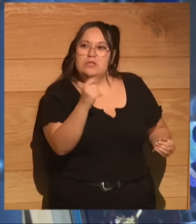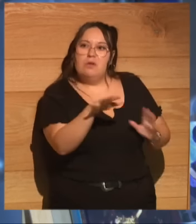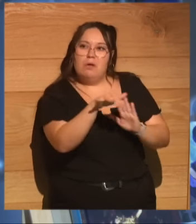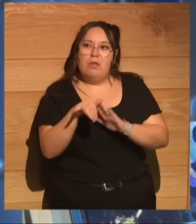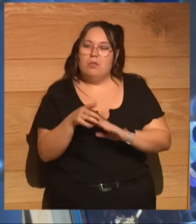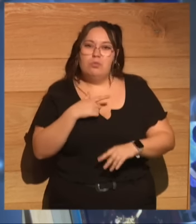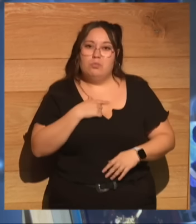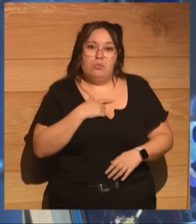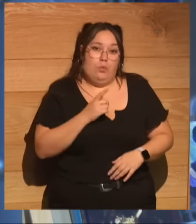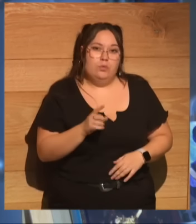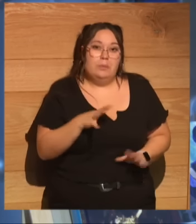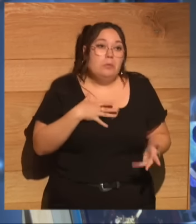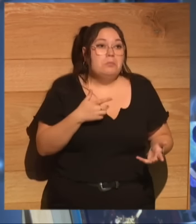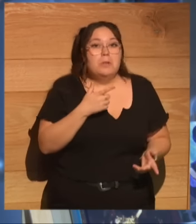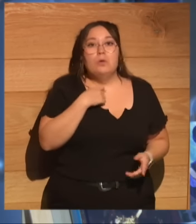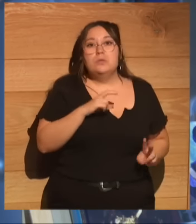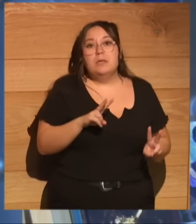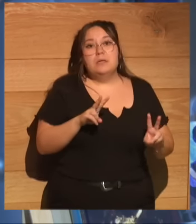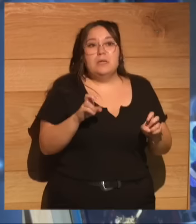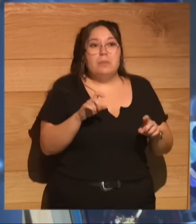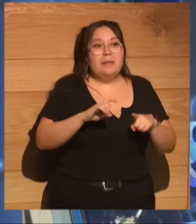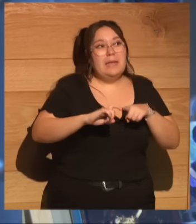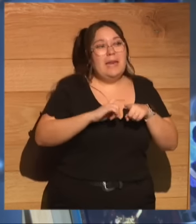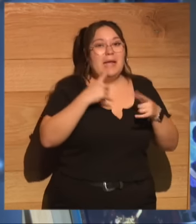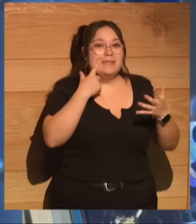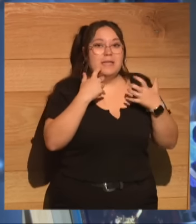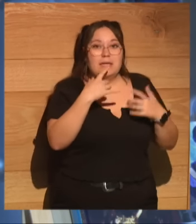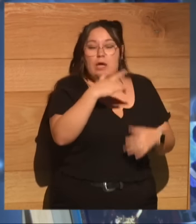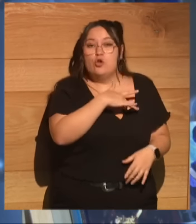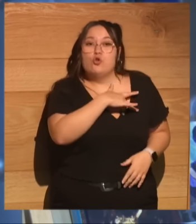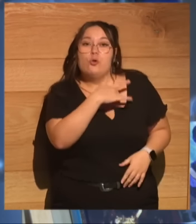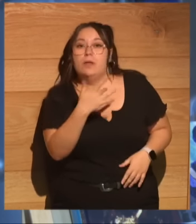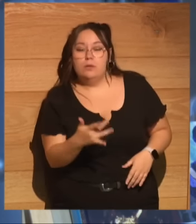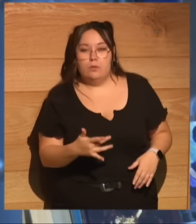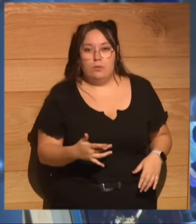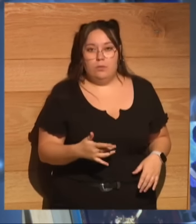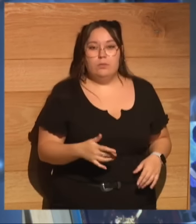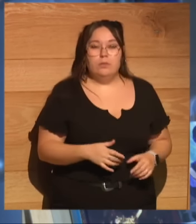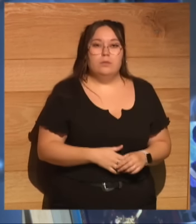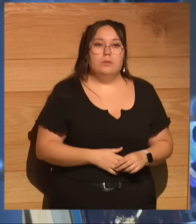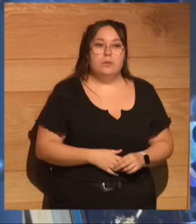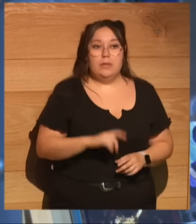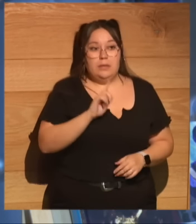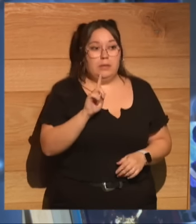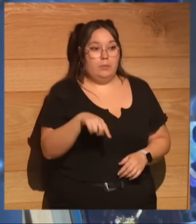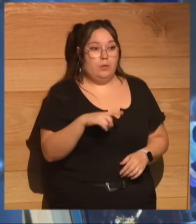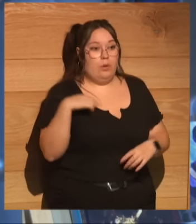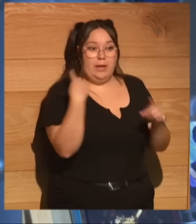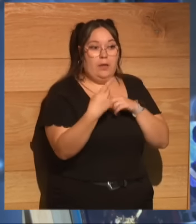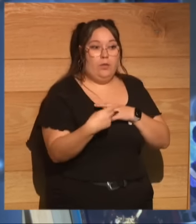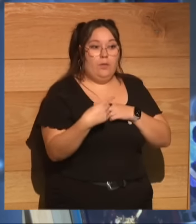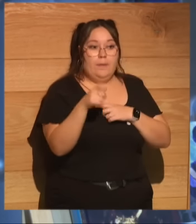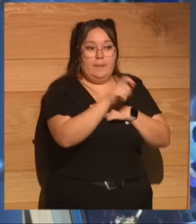No, simplemente capta el aspecto estético y romántico de todo eso, que es por otro lado lo que ha vivido toda una generación